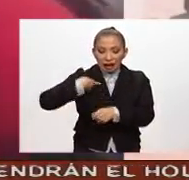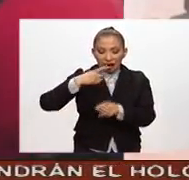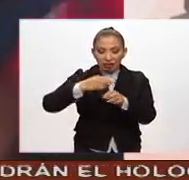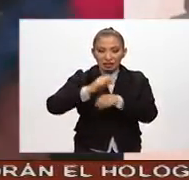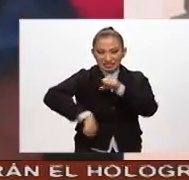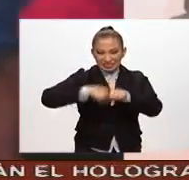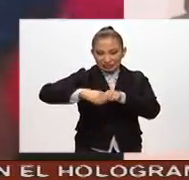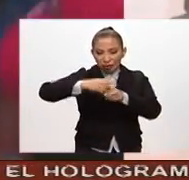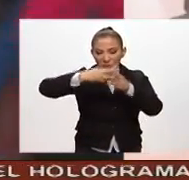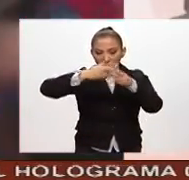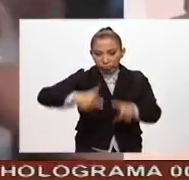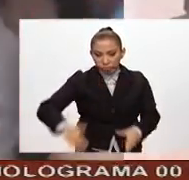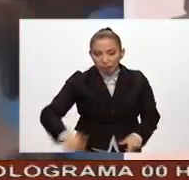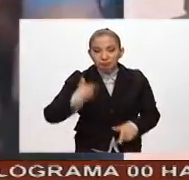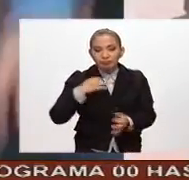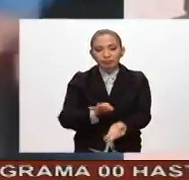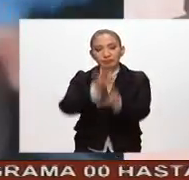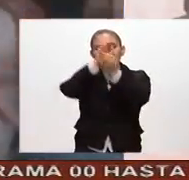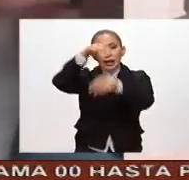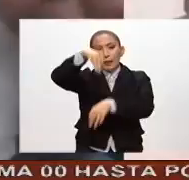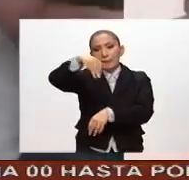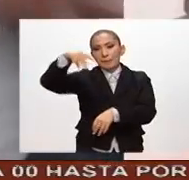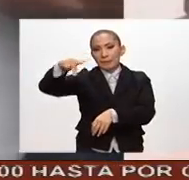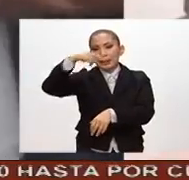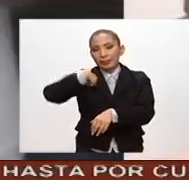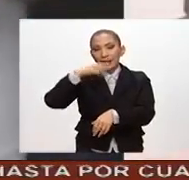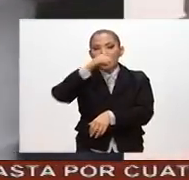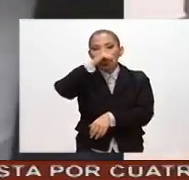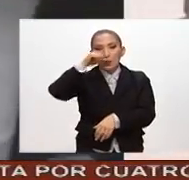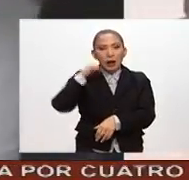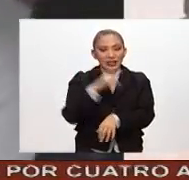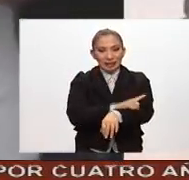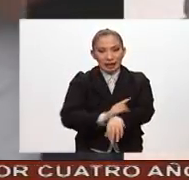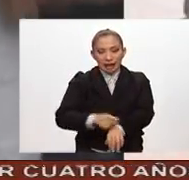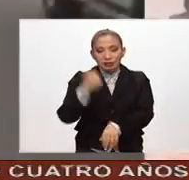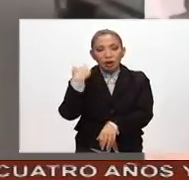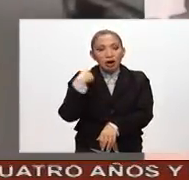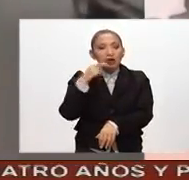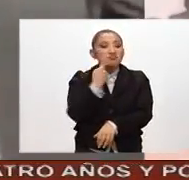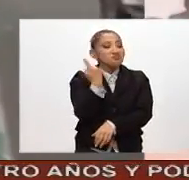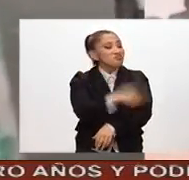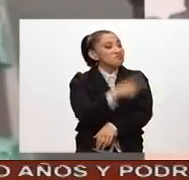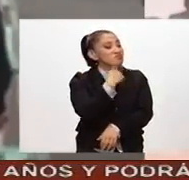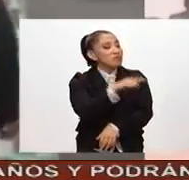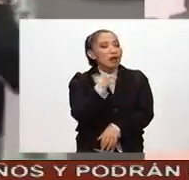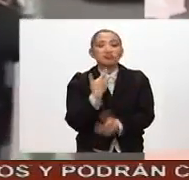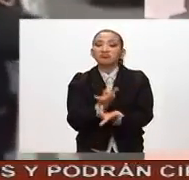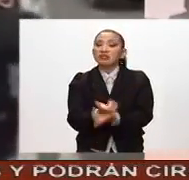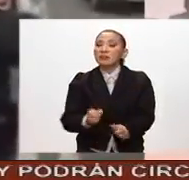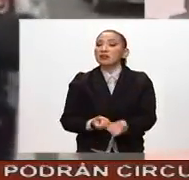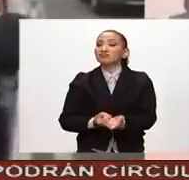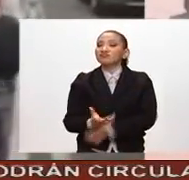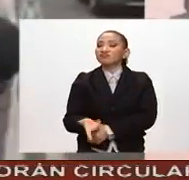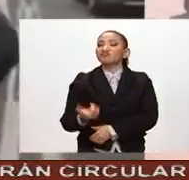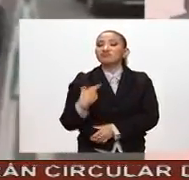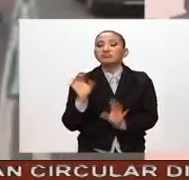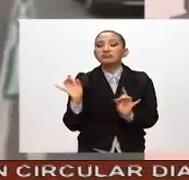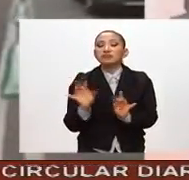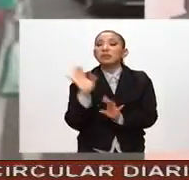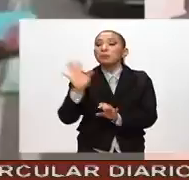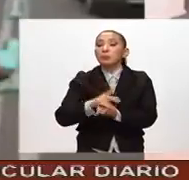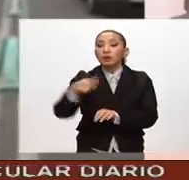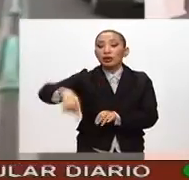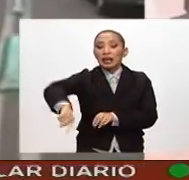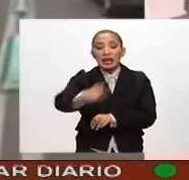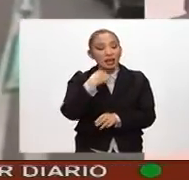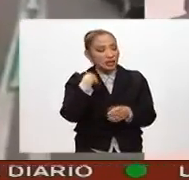de Ecobici, se presentó ante el Ministerio Público de Benito Juárez y, pese a las acusaciones, quedó en libertad bajo caución debido a que